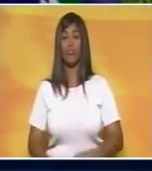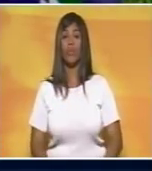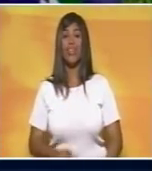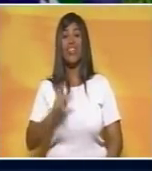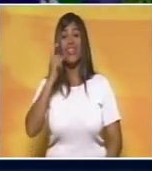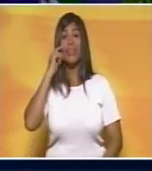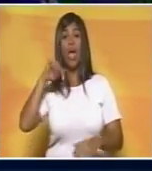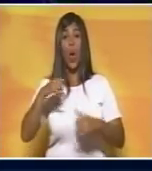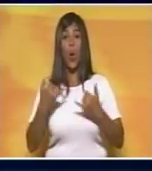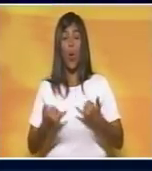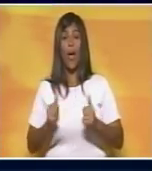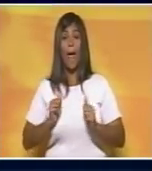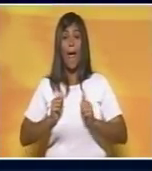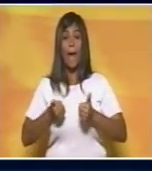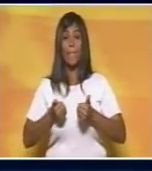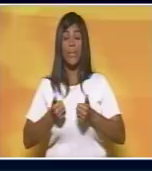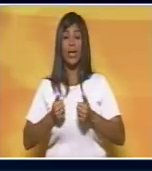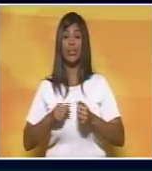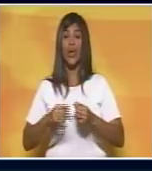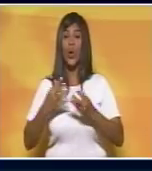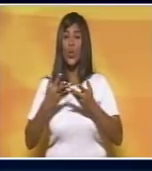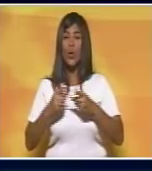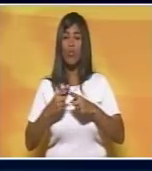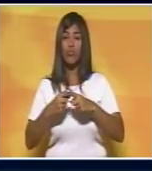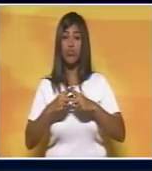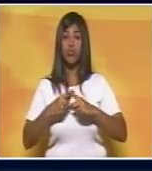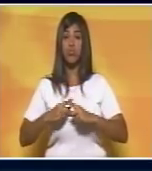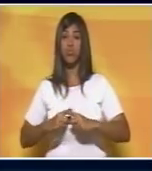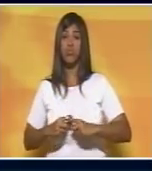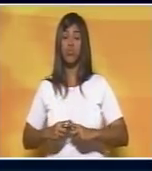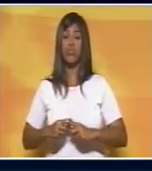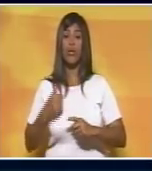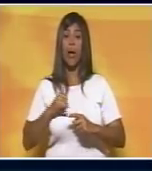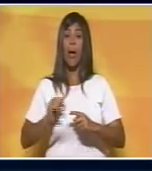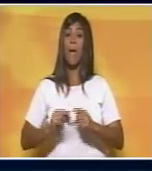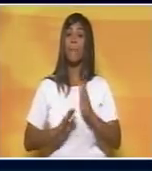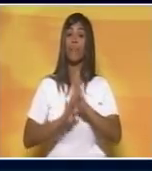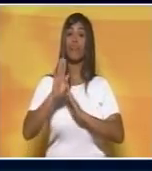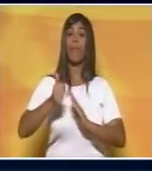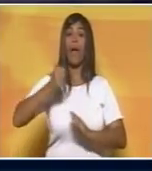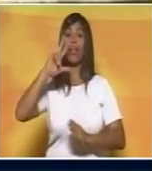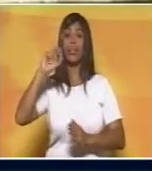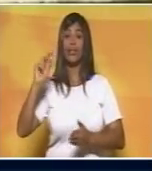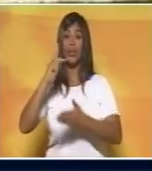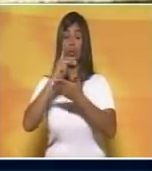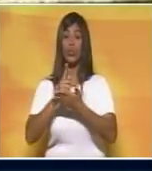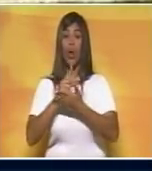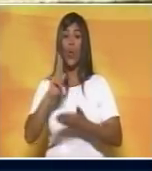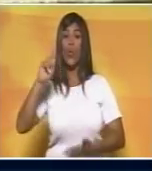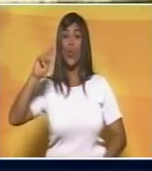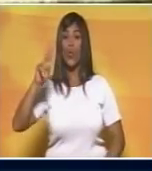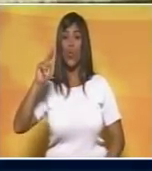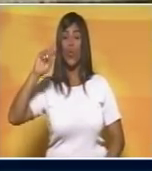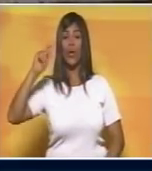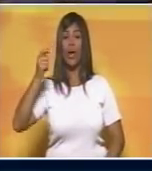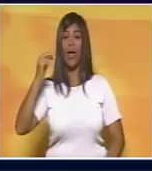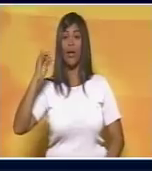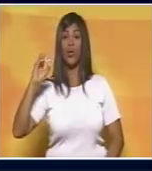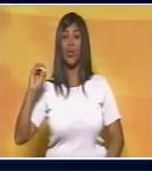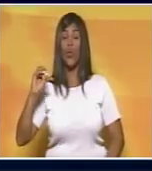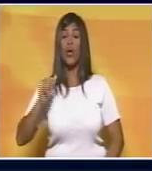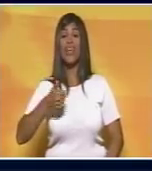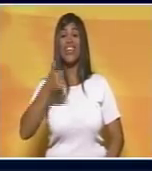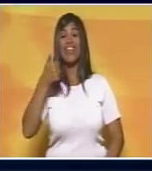el día de hoy empieza la cuenta regresiva para que las reservas superen los 300 kilogramos de uranio enriquecido y dentro